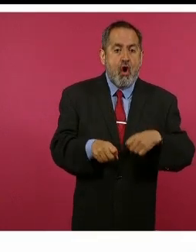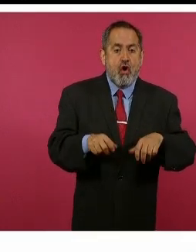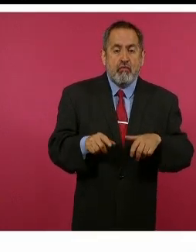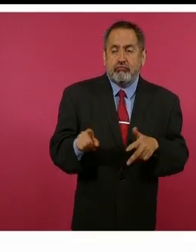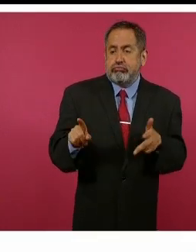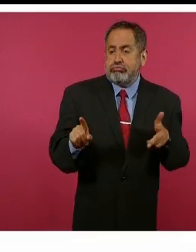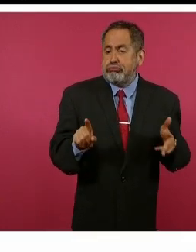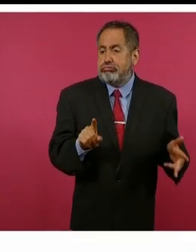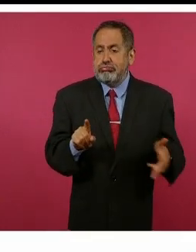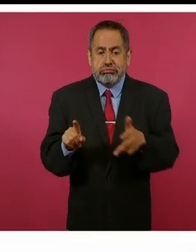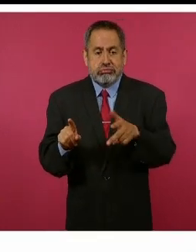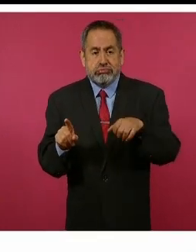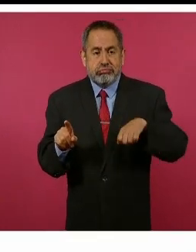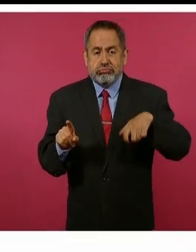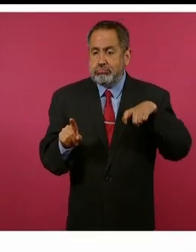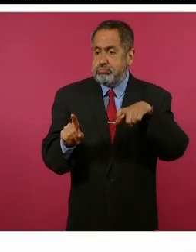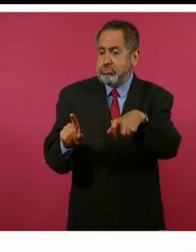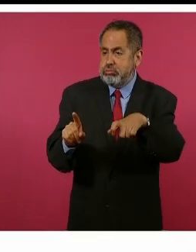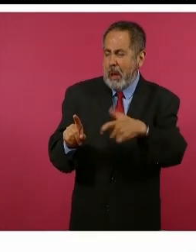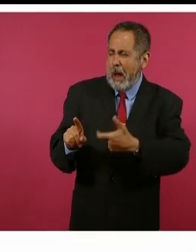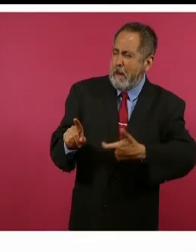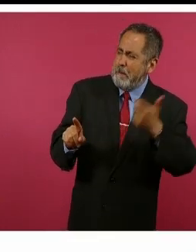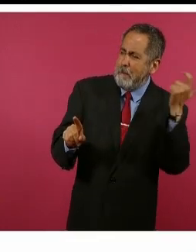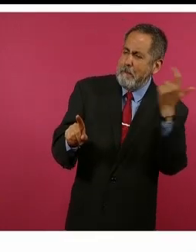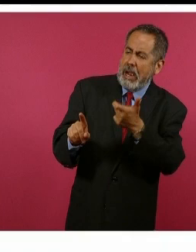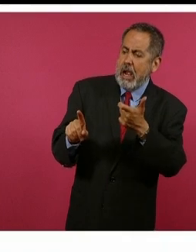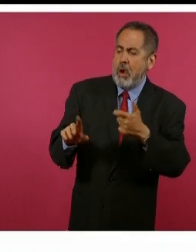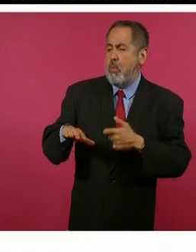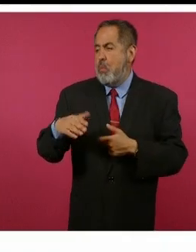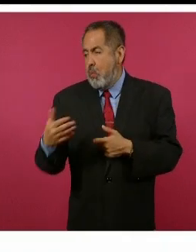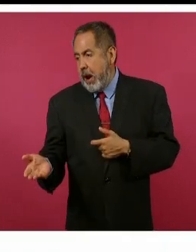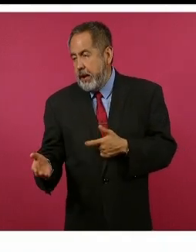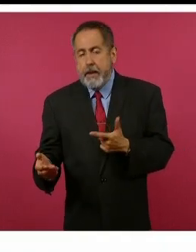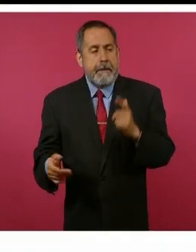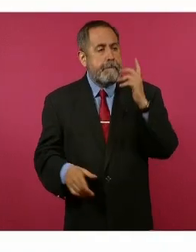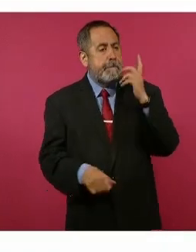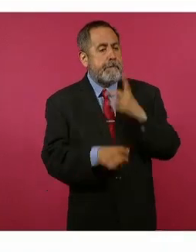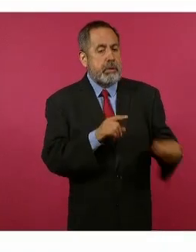la vida al catedrático con arma de fuego. Adelante.